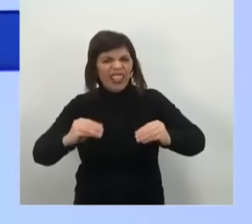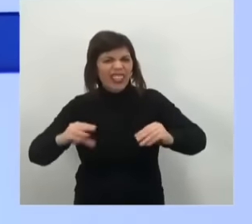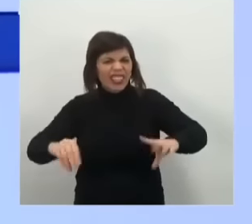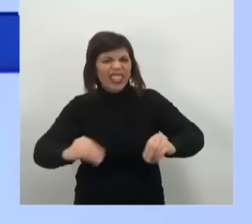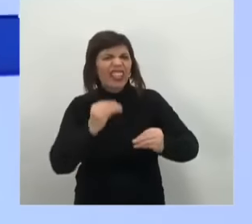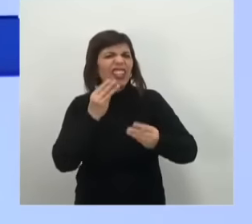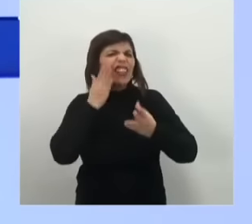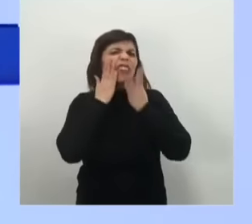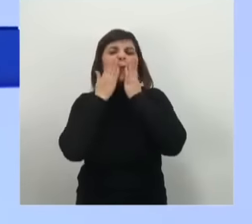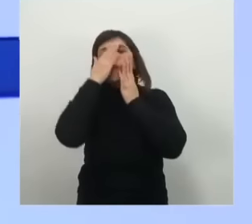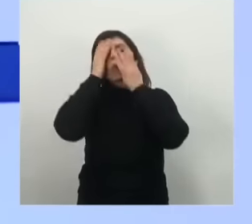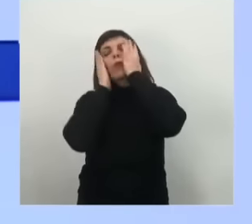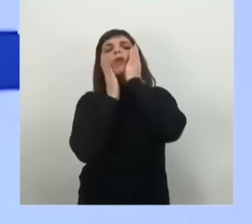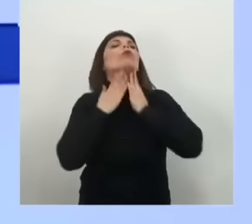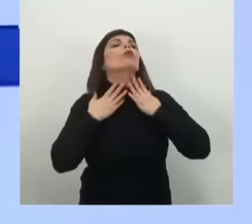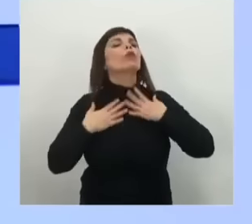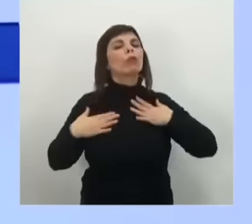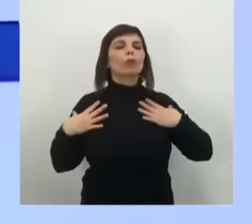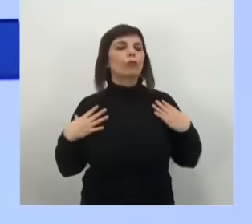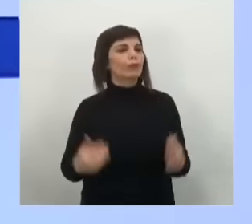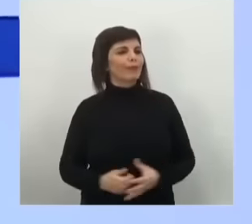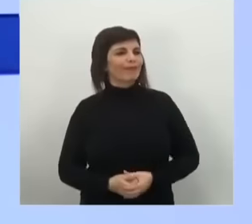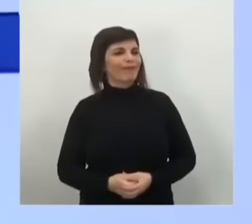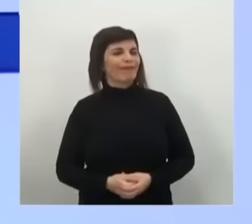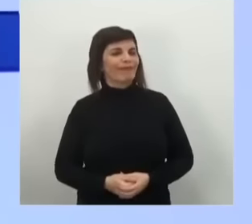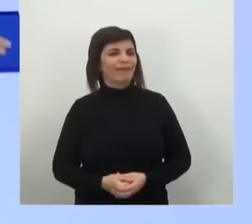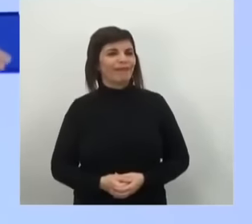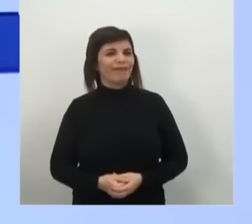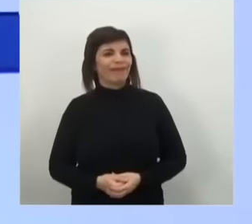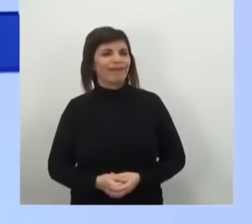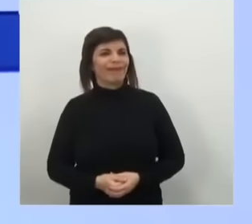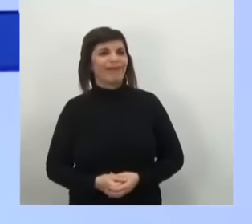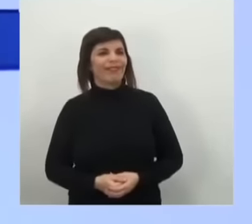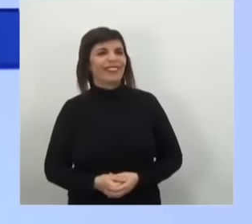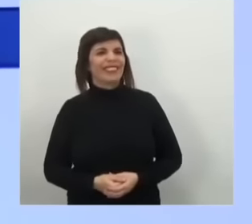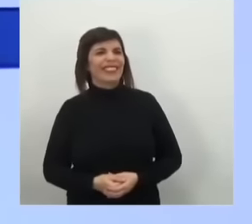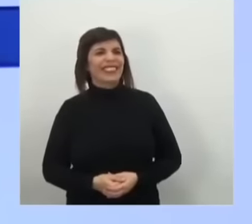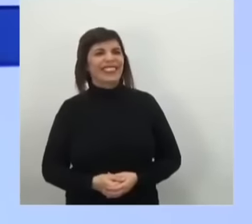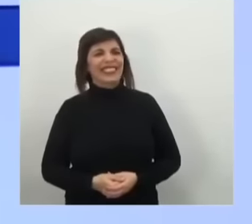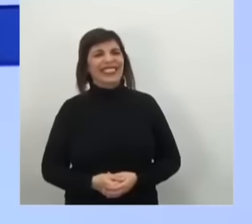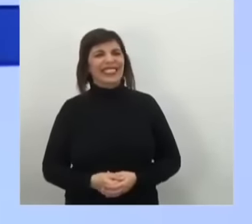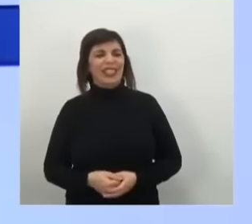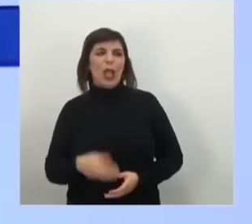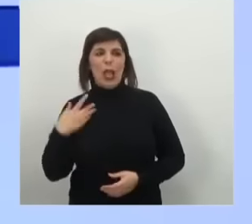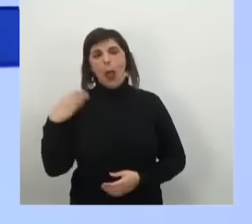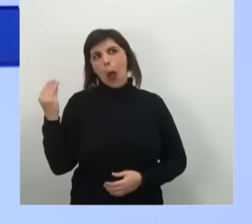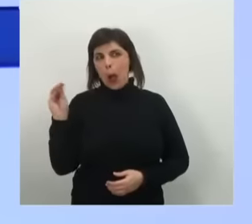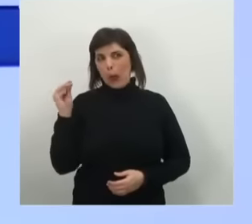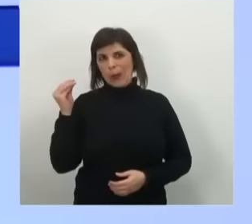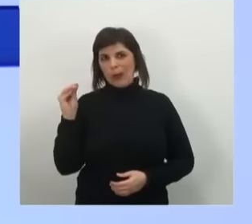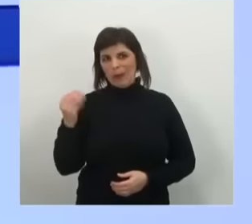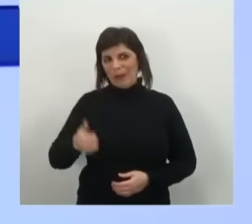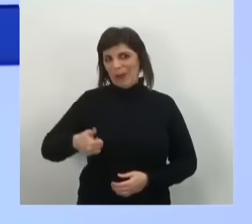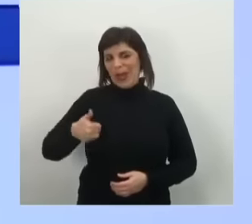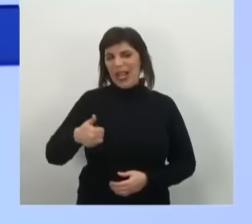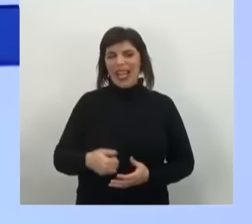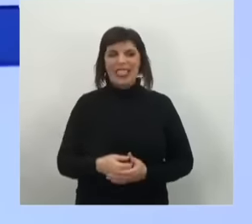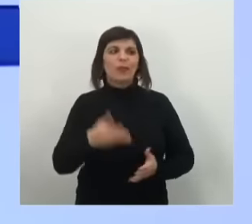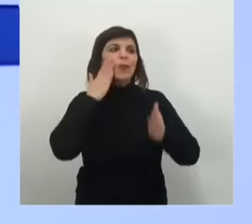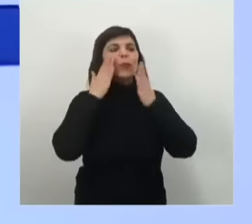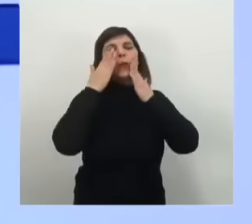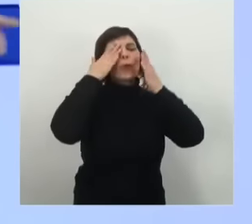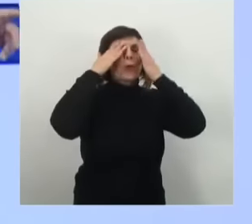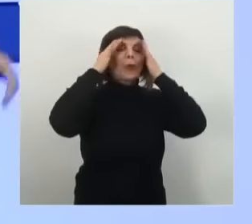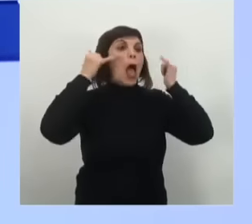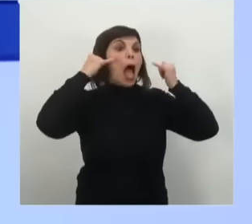más joven algunos entraron con cuarenta salían con 20 años eh Sí yo tuve que